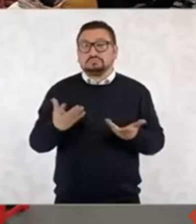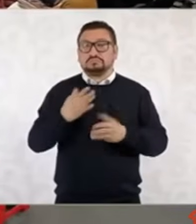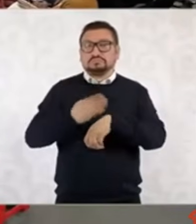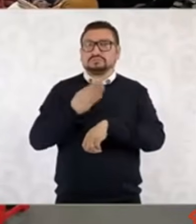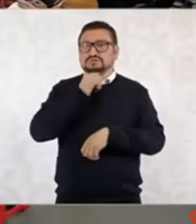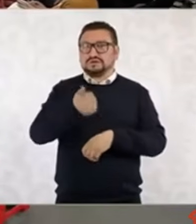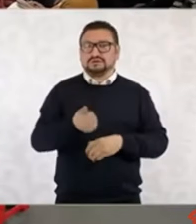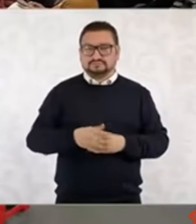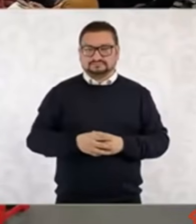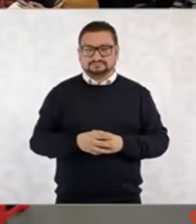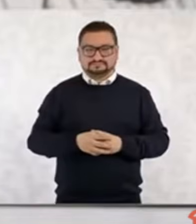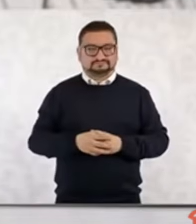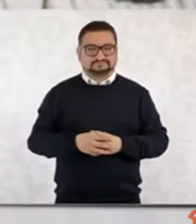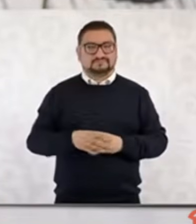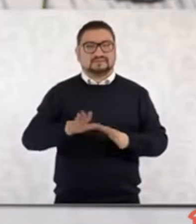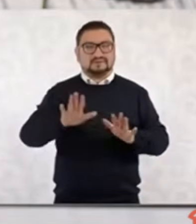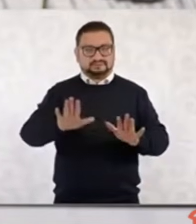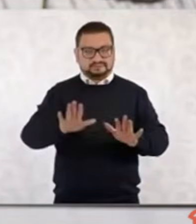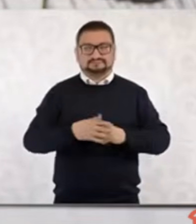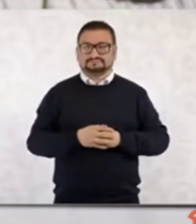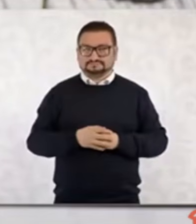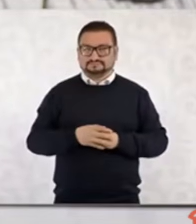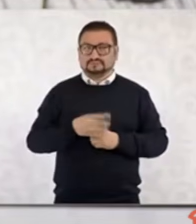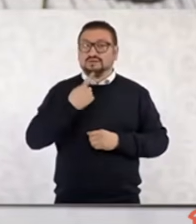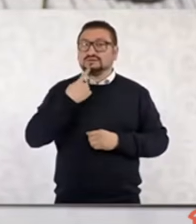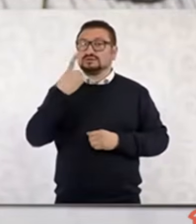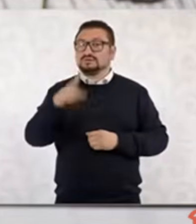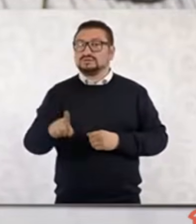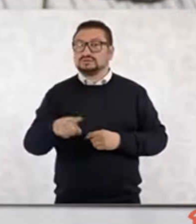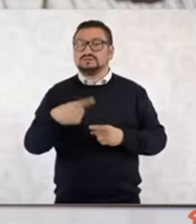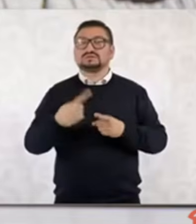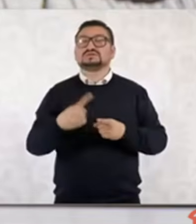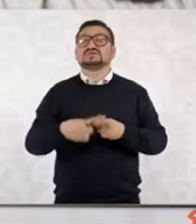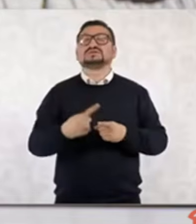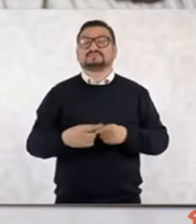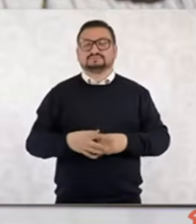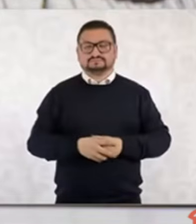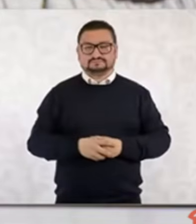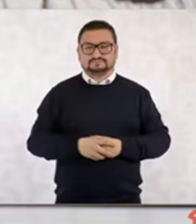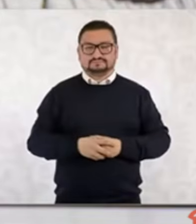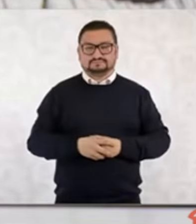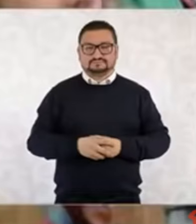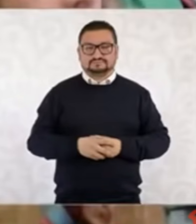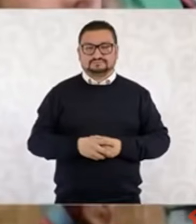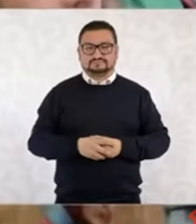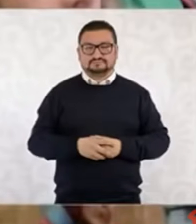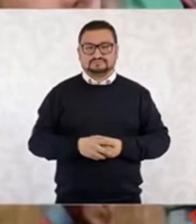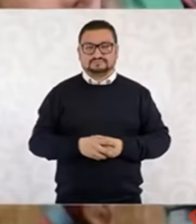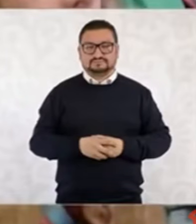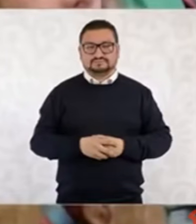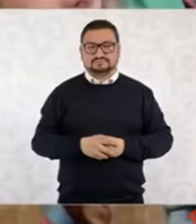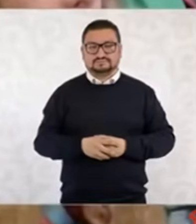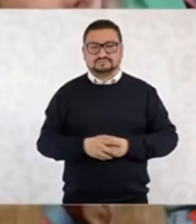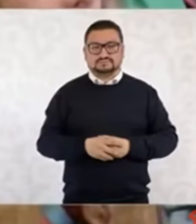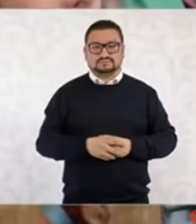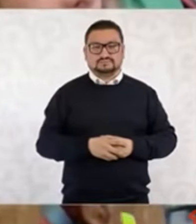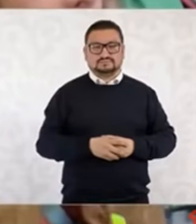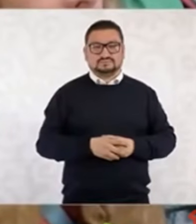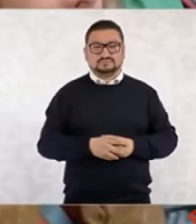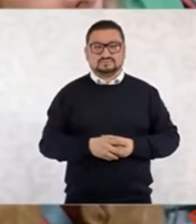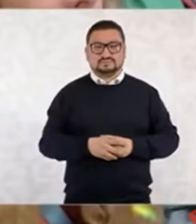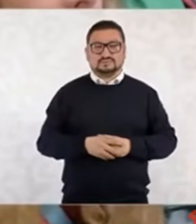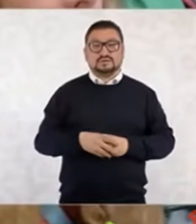nada. A ver, vamos a ver. ¿Quién presentó la denuncia de Segalmex? Esa denuncia ocurrió a partir de